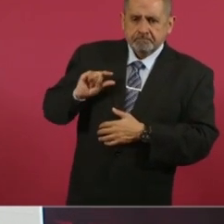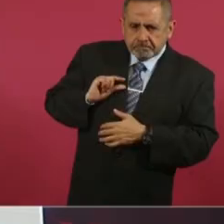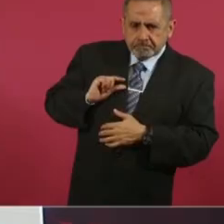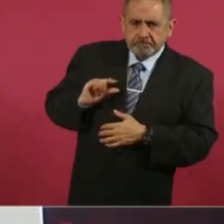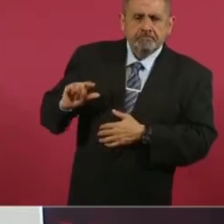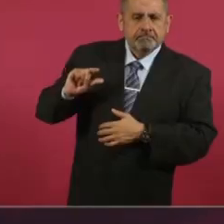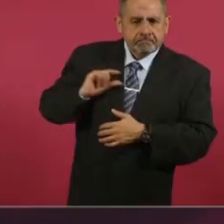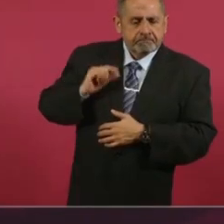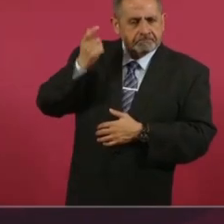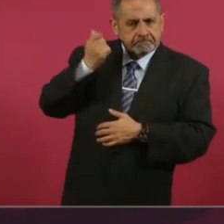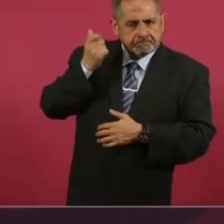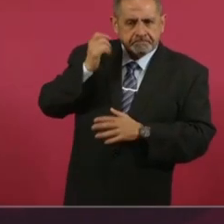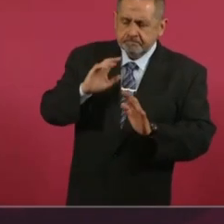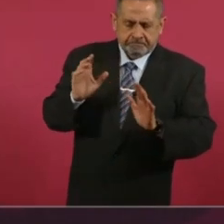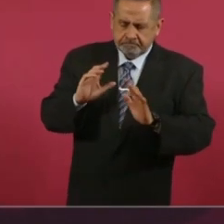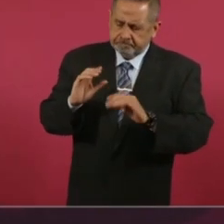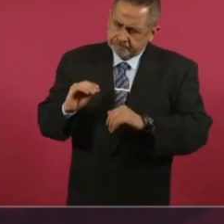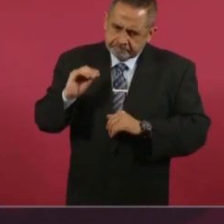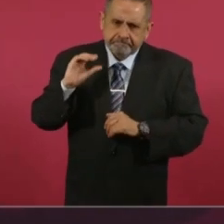su pensión.